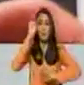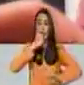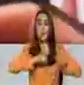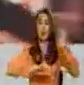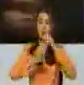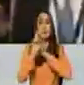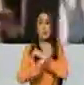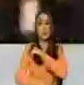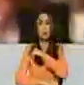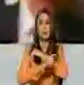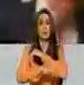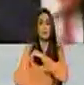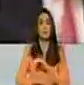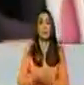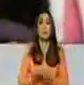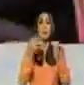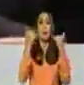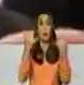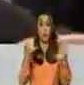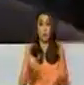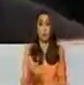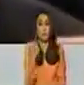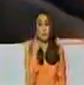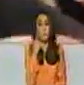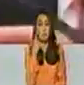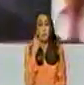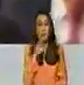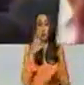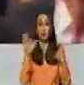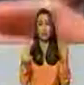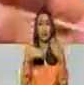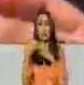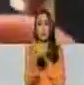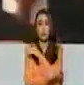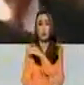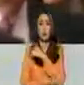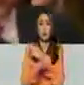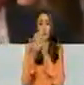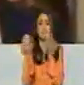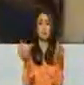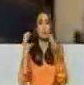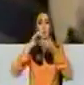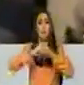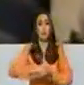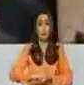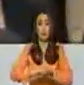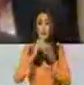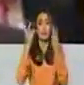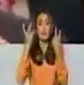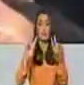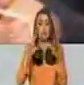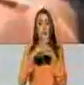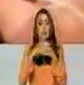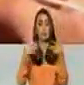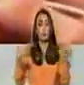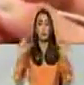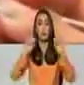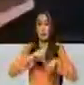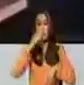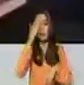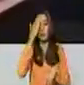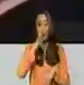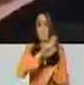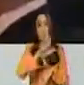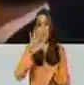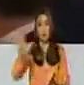Hoy se ve una región unida para enfrentar la dictadura. Hoy se ve una región que quiere rápidamente que se recuperen las libertades en Venezuela.